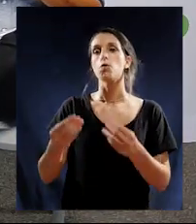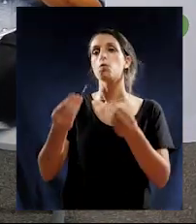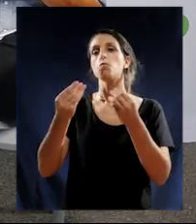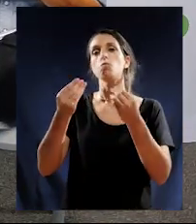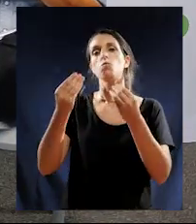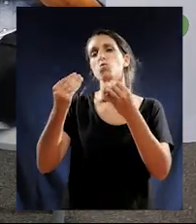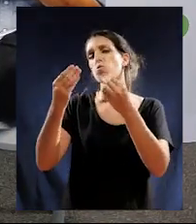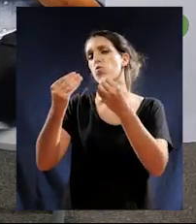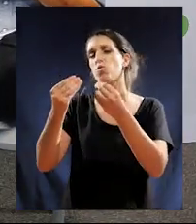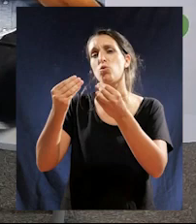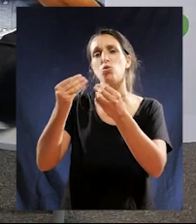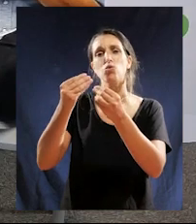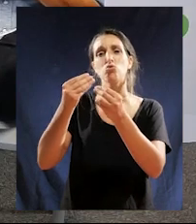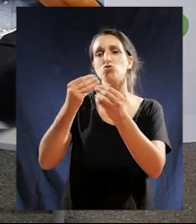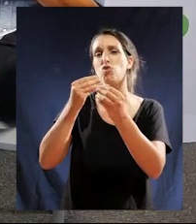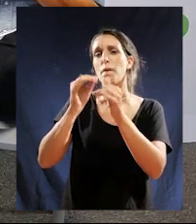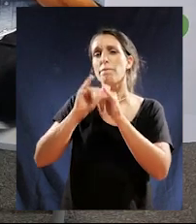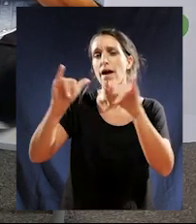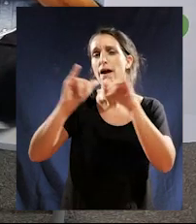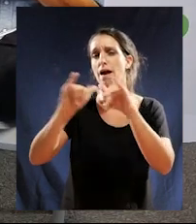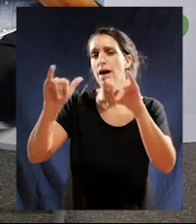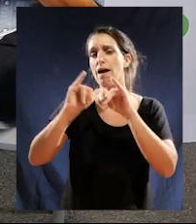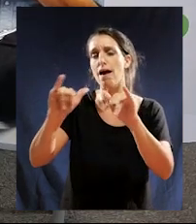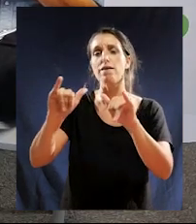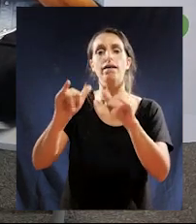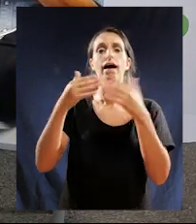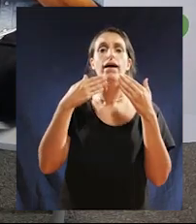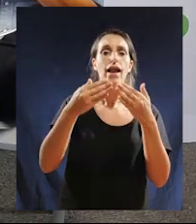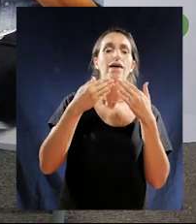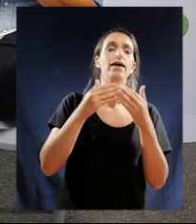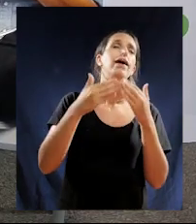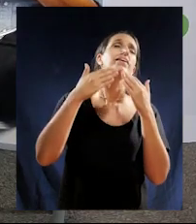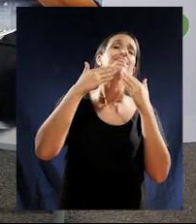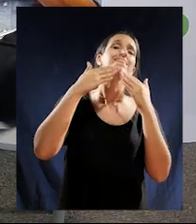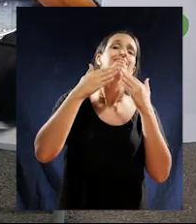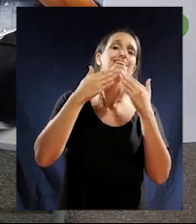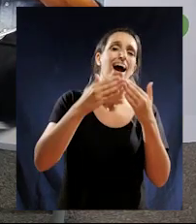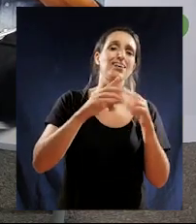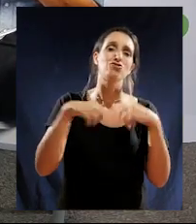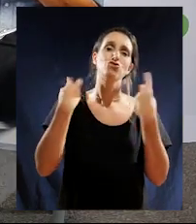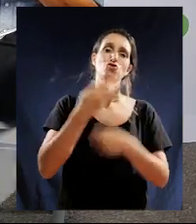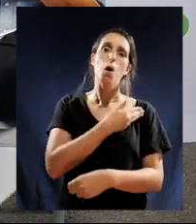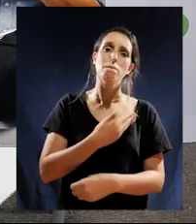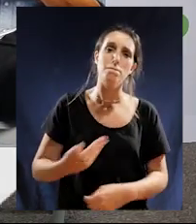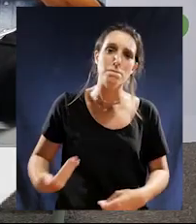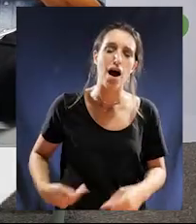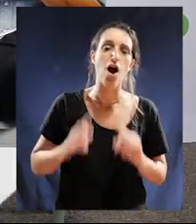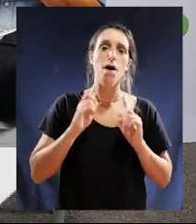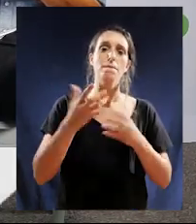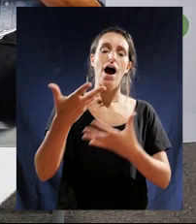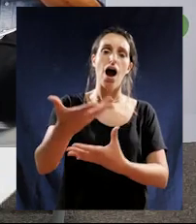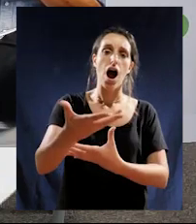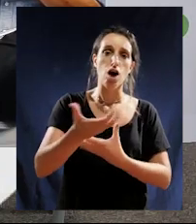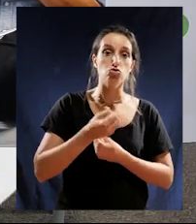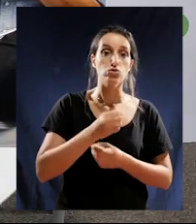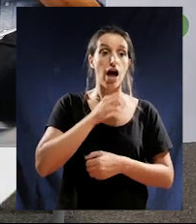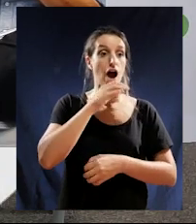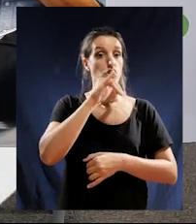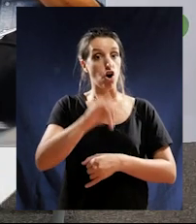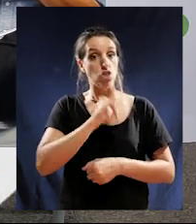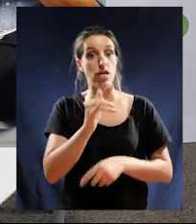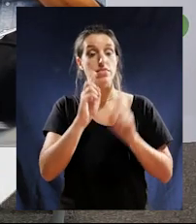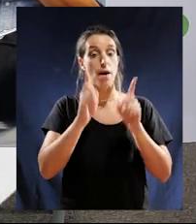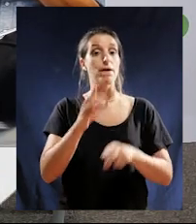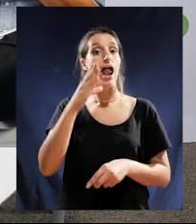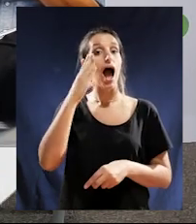Múltiples mensajes de agradecimiento. Gracias, Carmen. Estas reflexiones nos sostienen a los maestros también. Contarte que hay abuelos